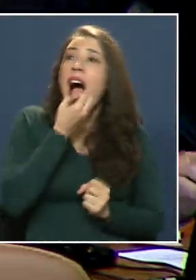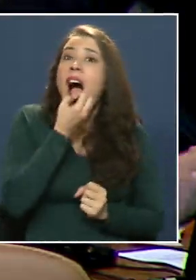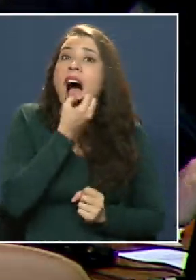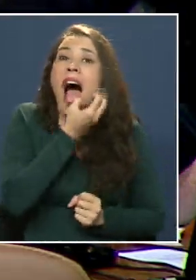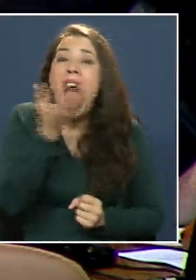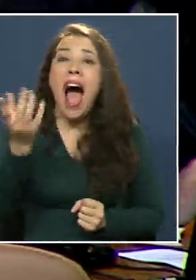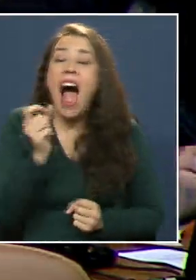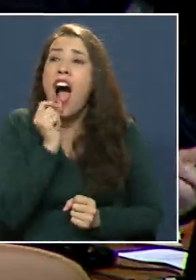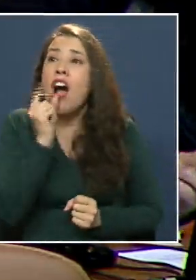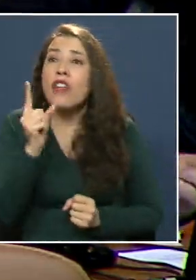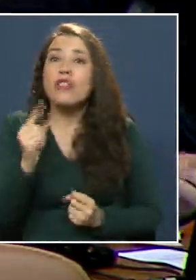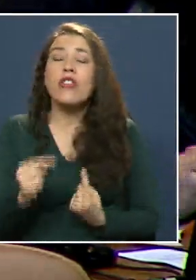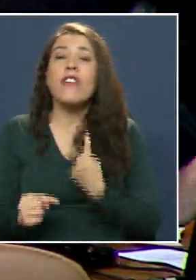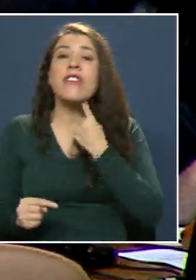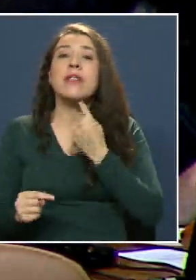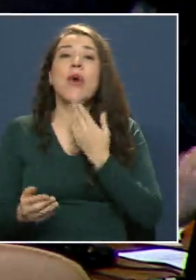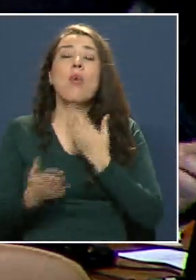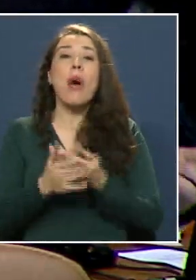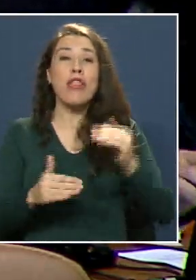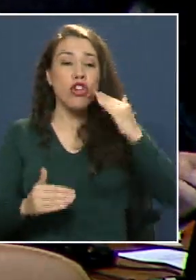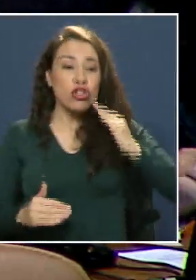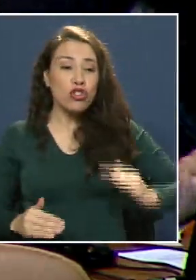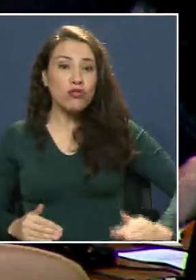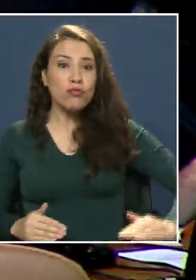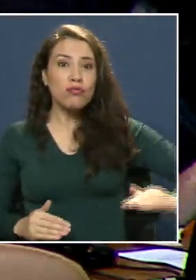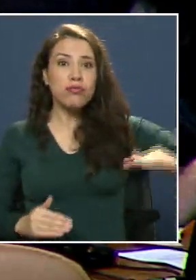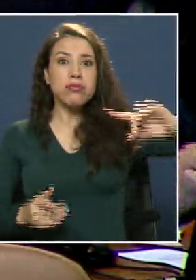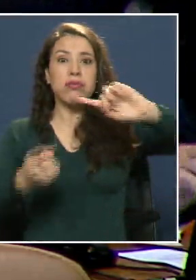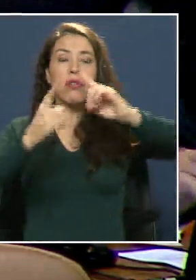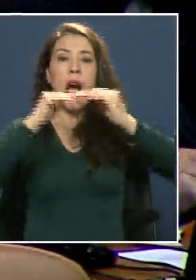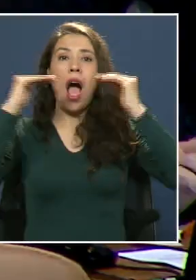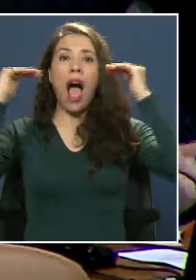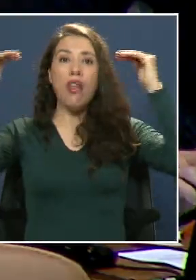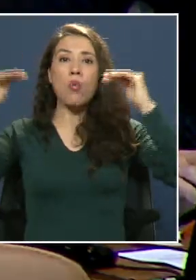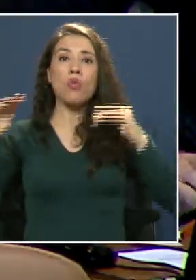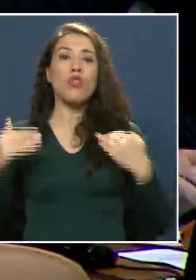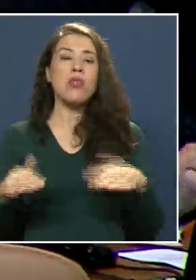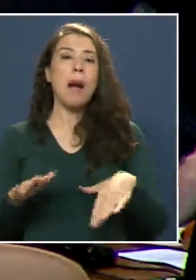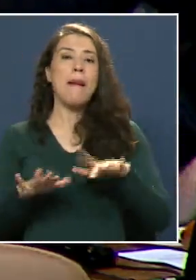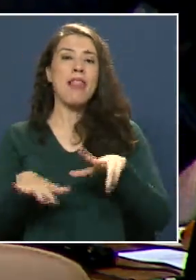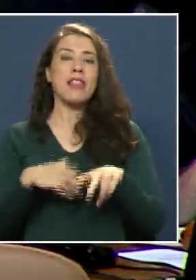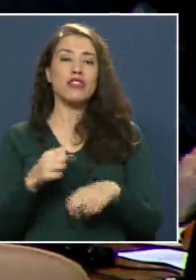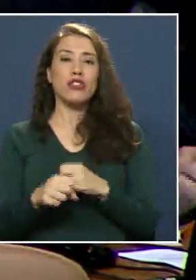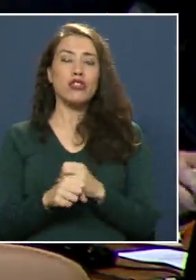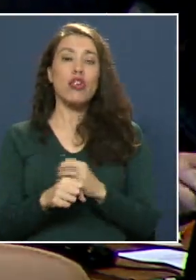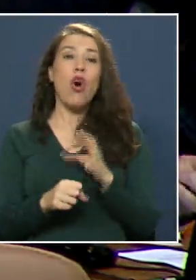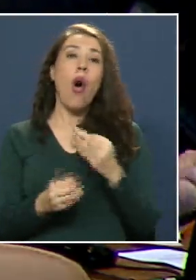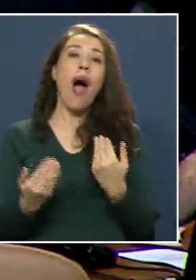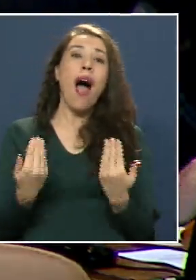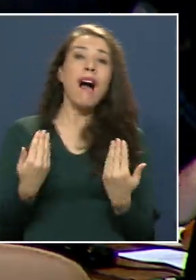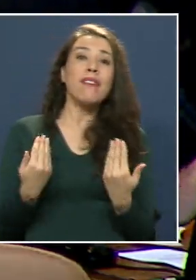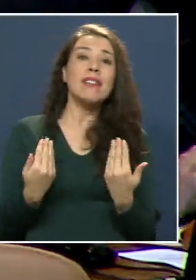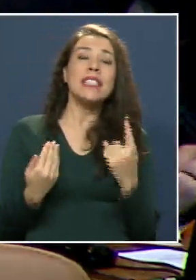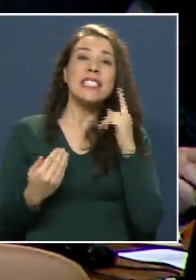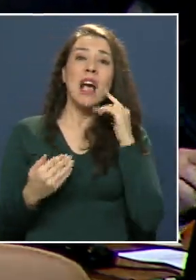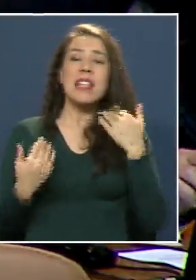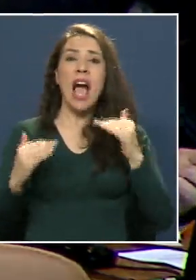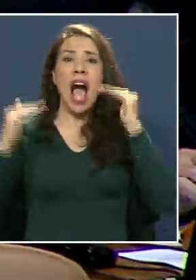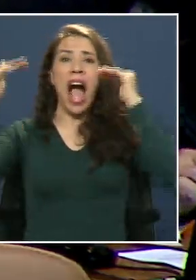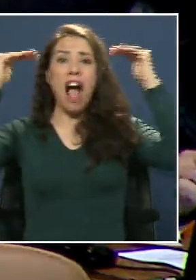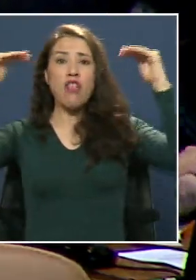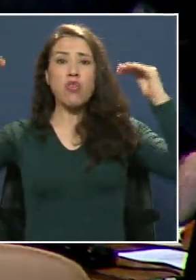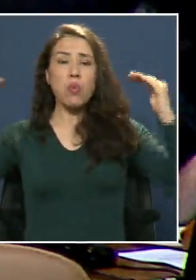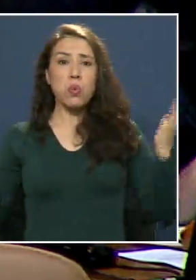de los que fueron víctimas cuando alcanzan la mayoría de edad, incluso en ciertos casos cuando ya se encuentran en la etapa adulta de la